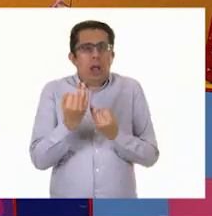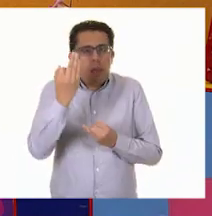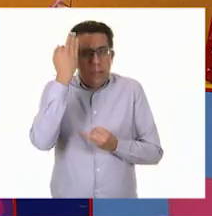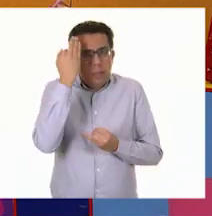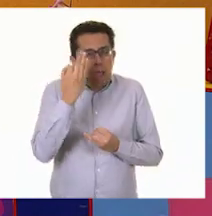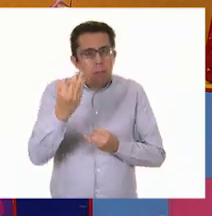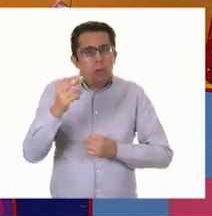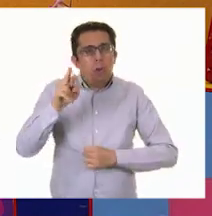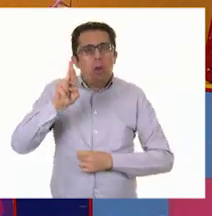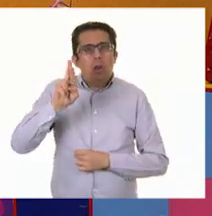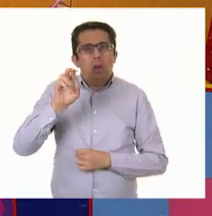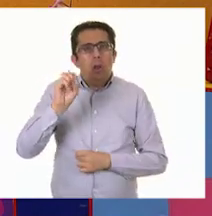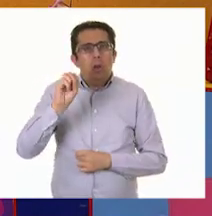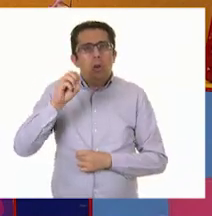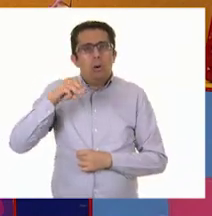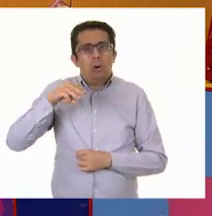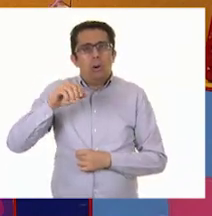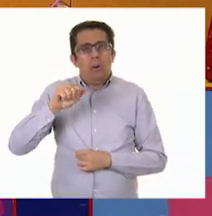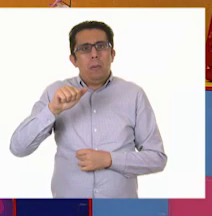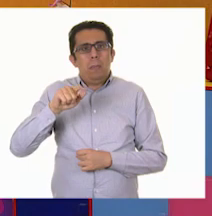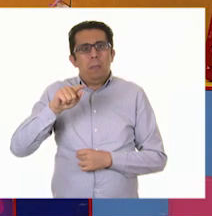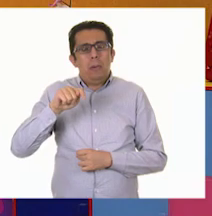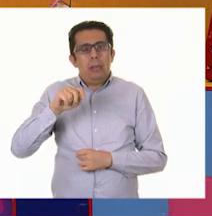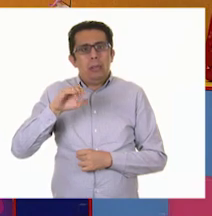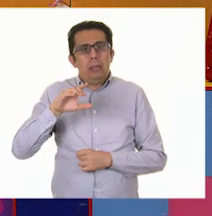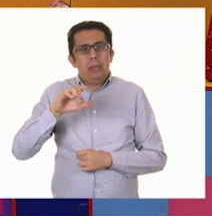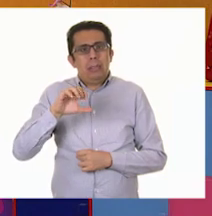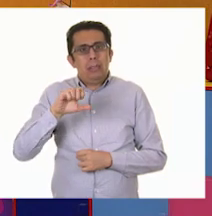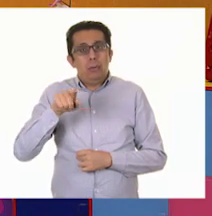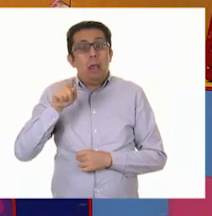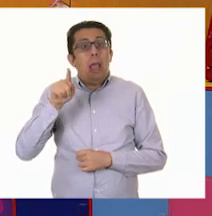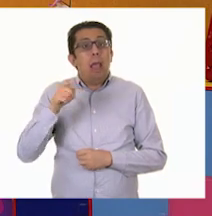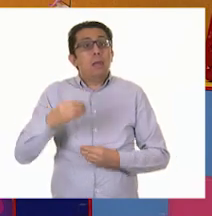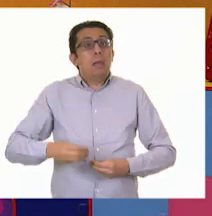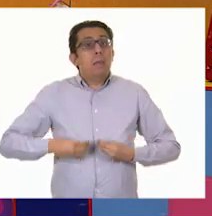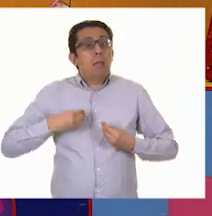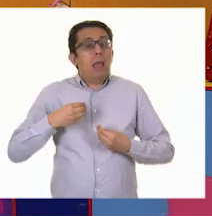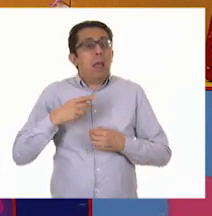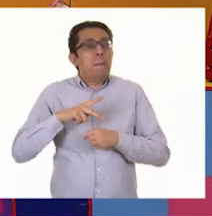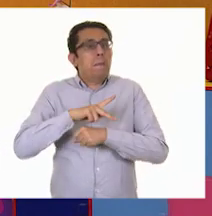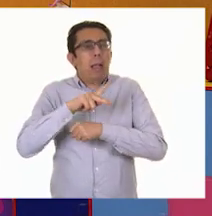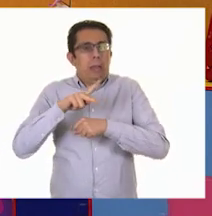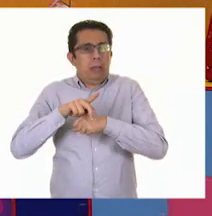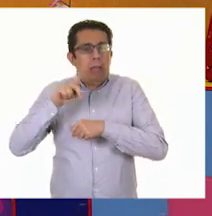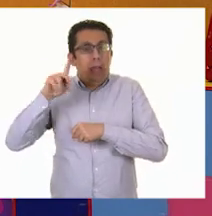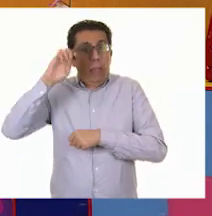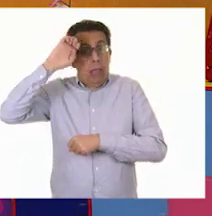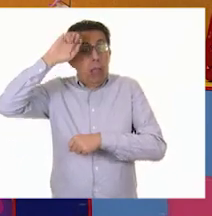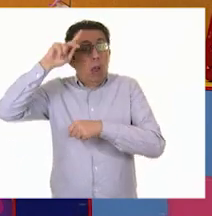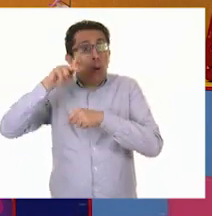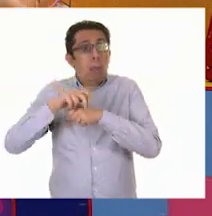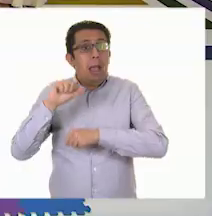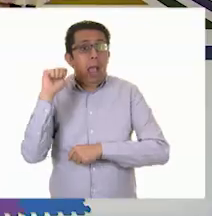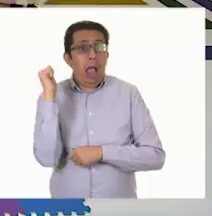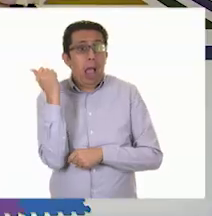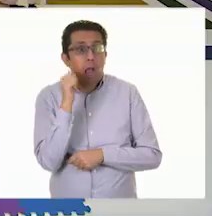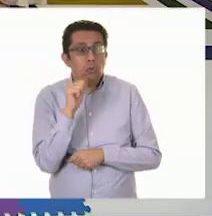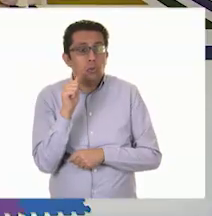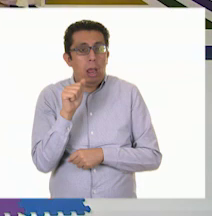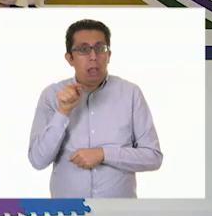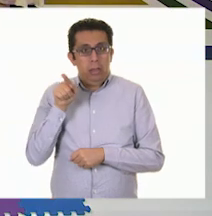romanticismo. Y él vivió en Austria, en Europa. ¿Está ubicado